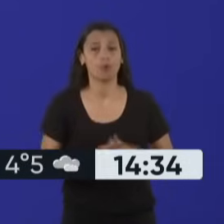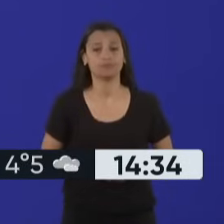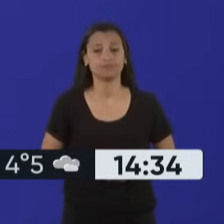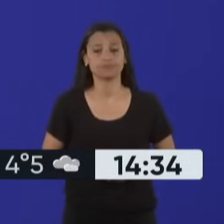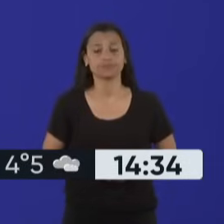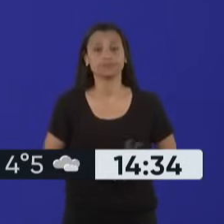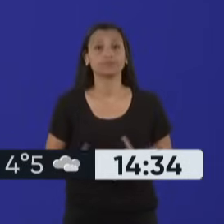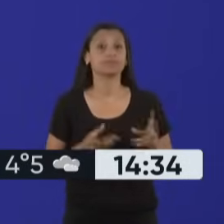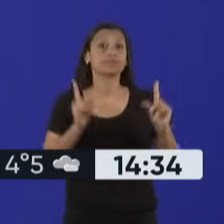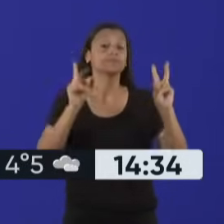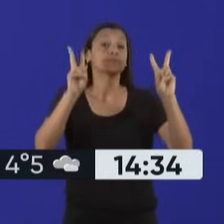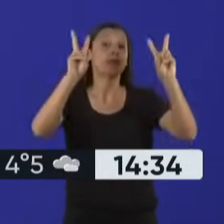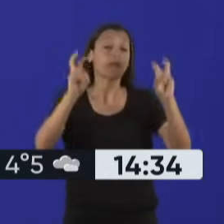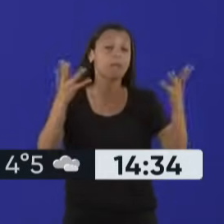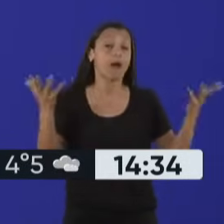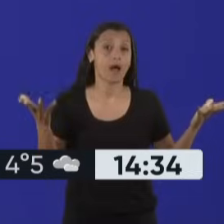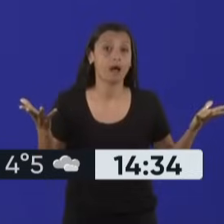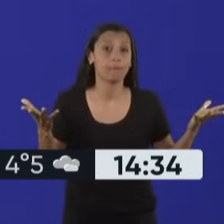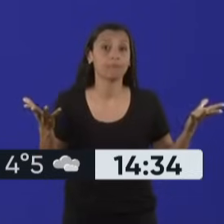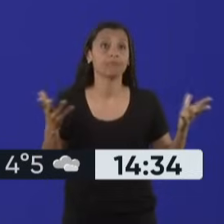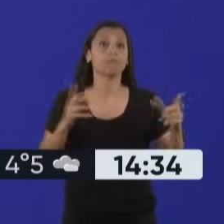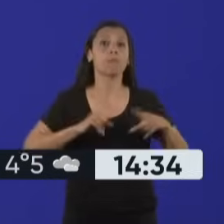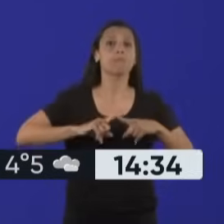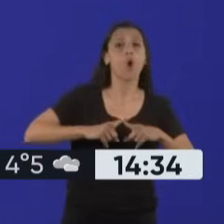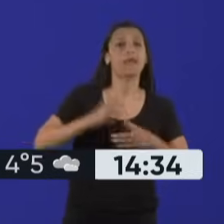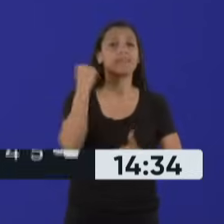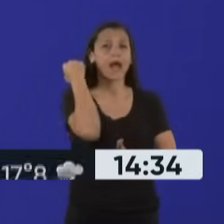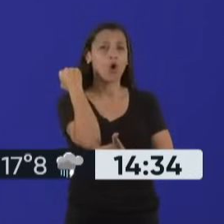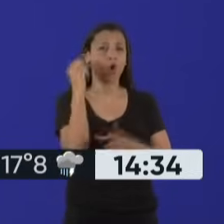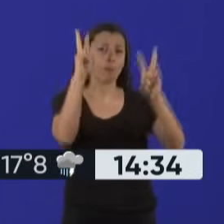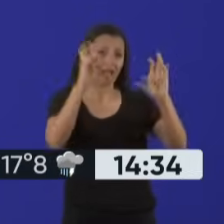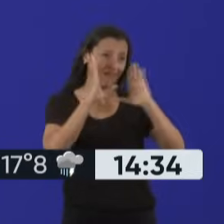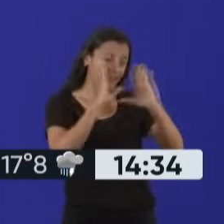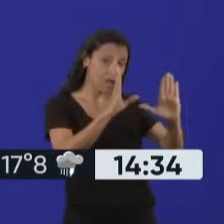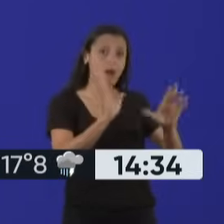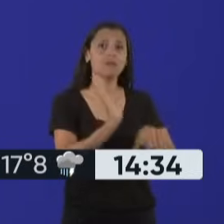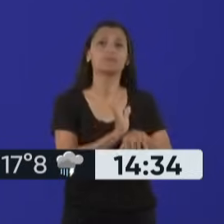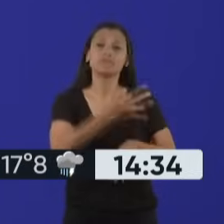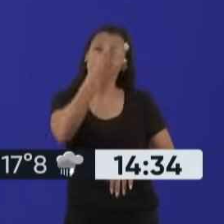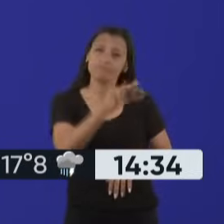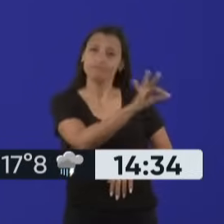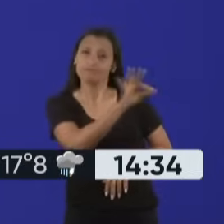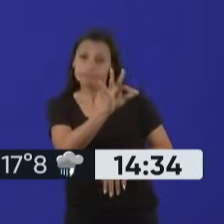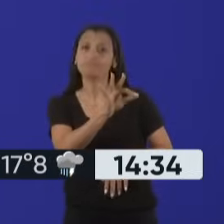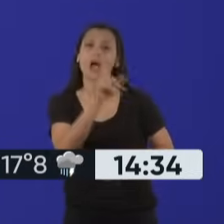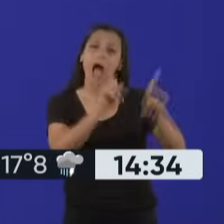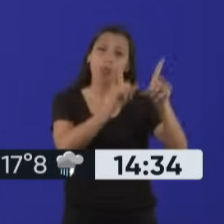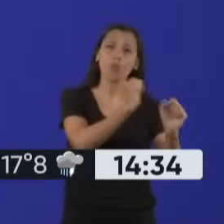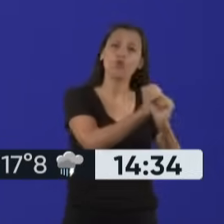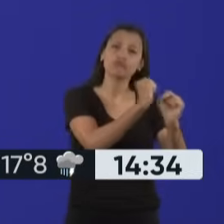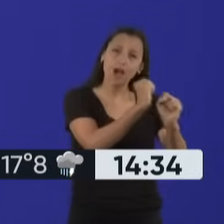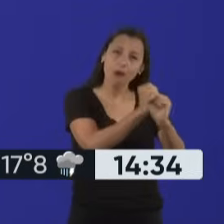En la literatura de política económica, en especial, digamos, desde algunos trabajos